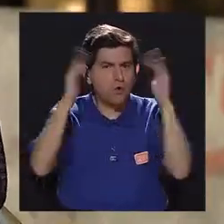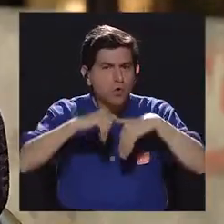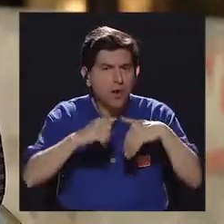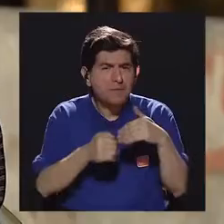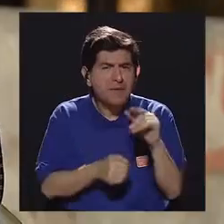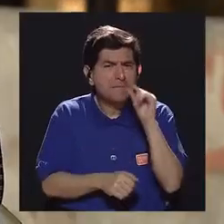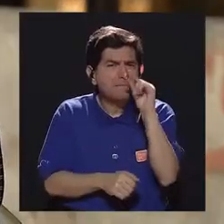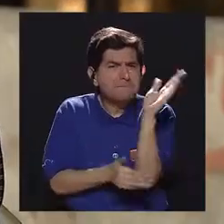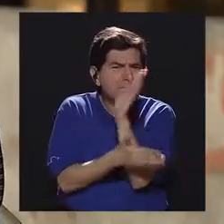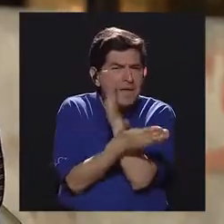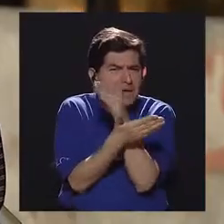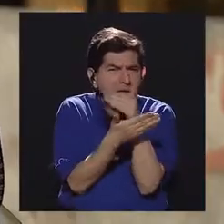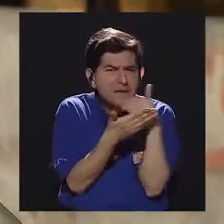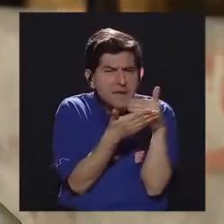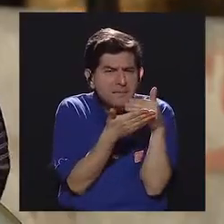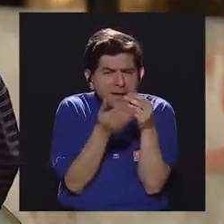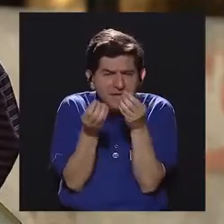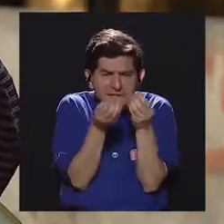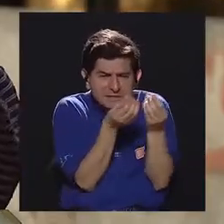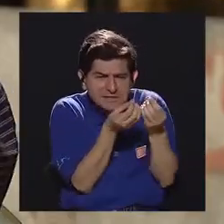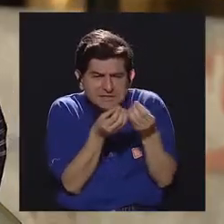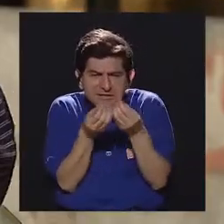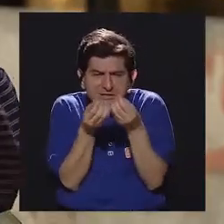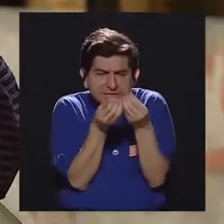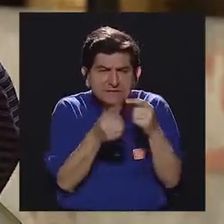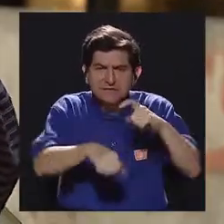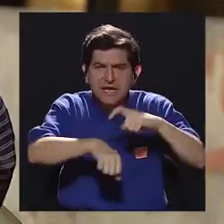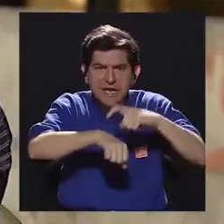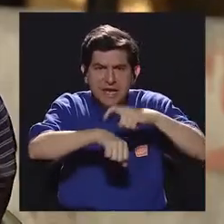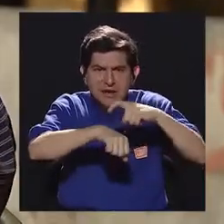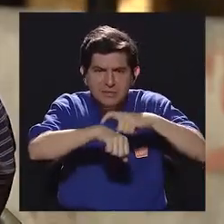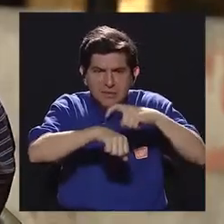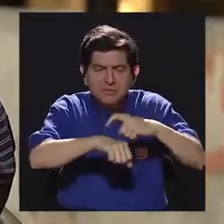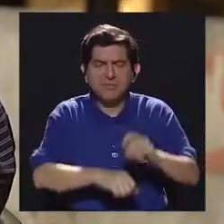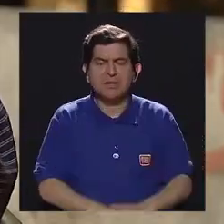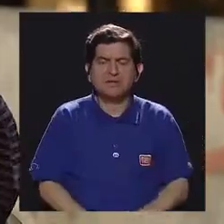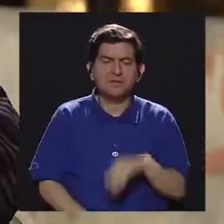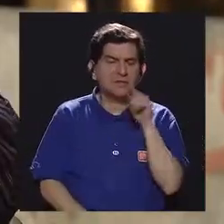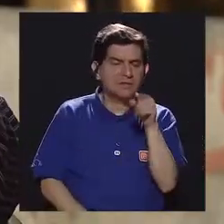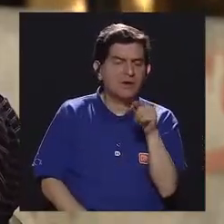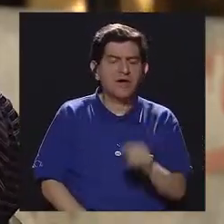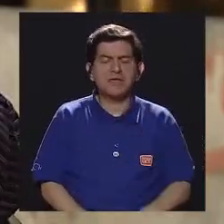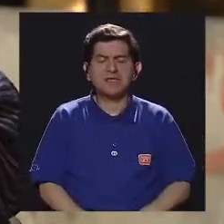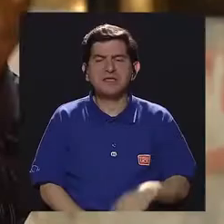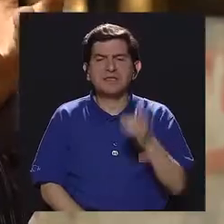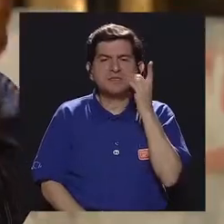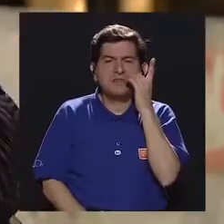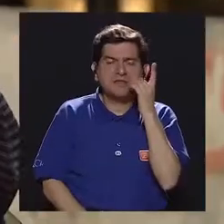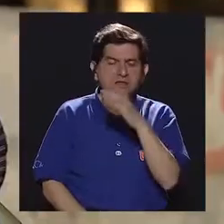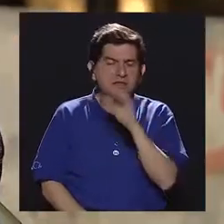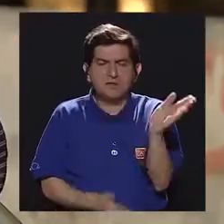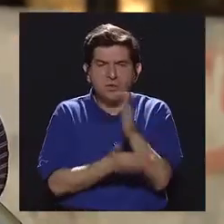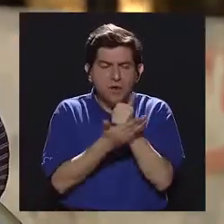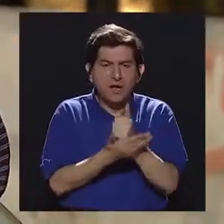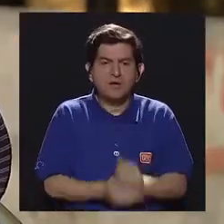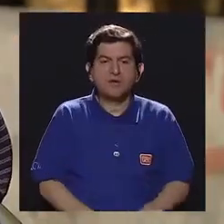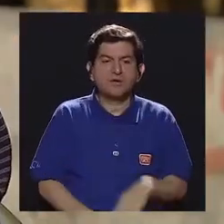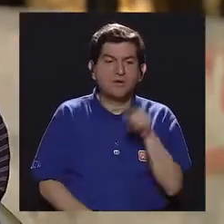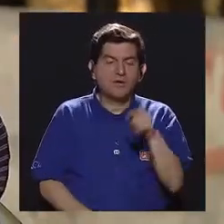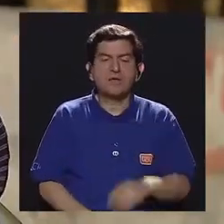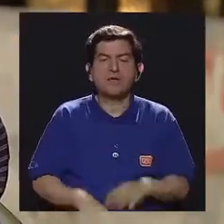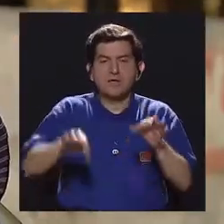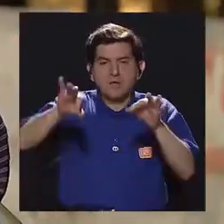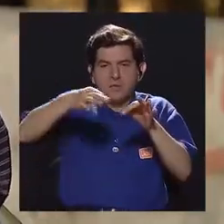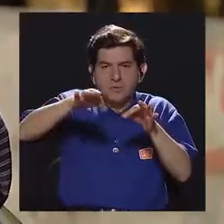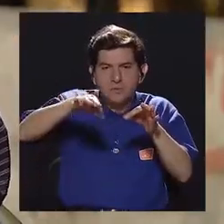haya ningún pedacito del barro que se genera en el hueso al momento de removerlo, o algún pedacito de diente, de sarro, y se colocan